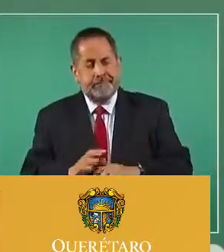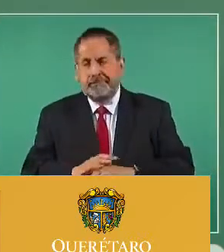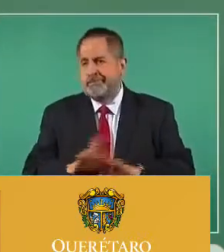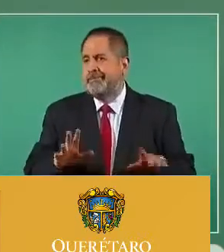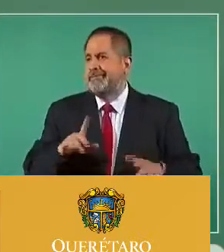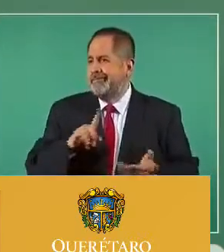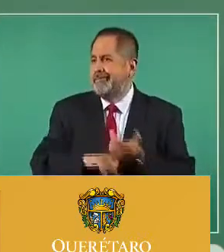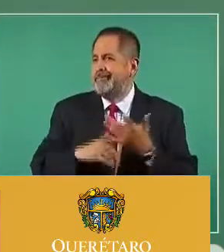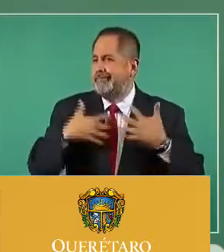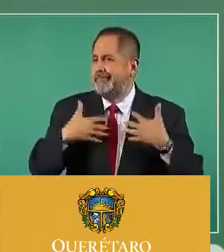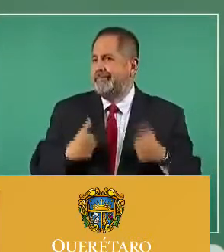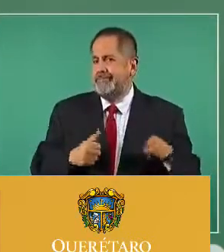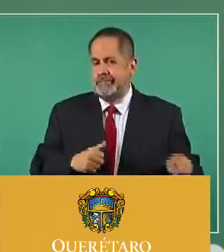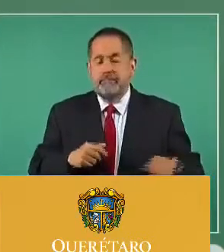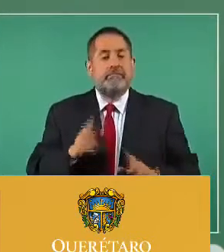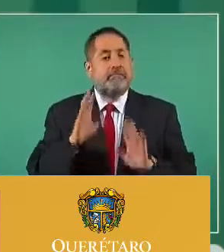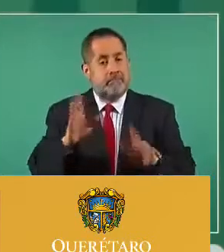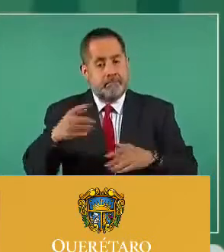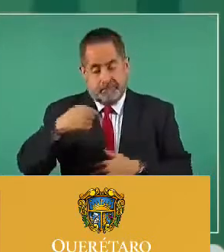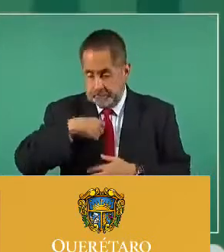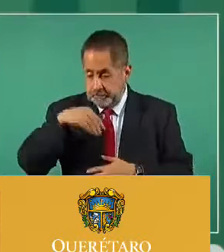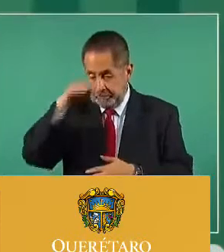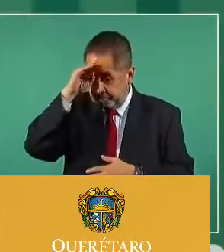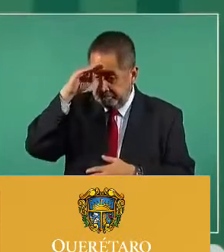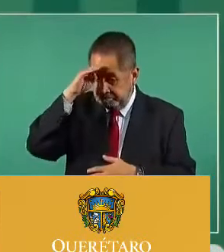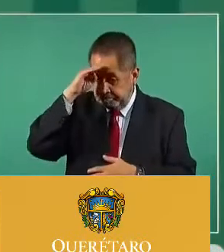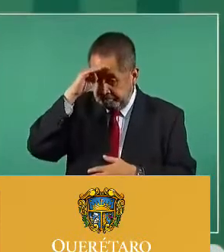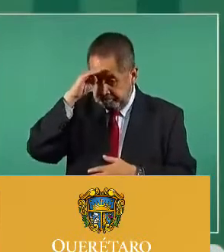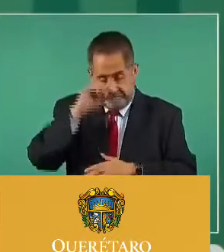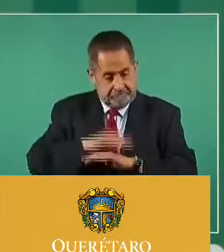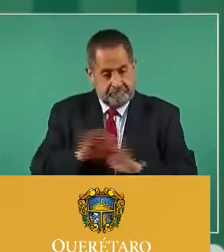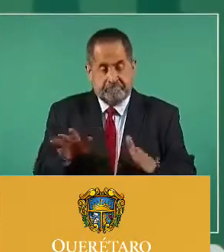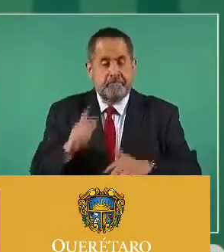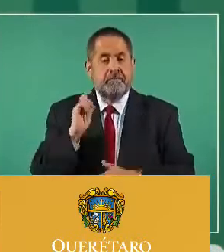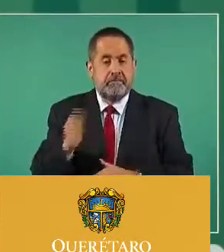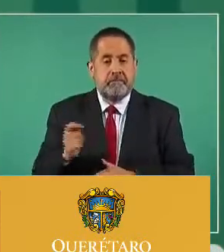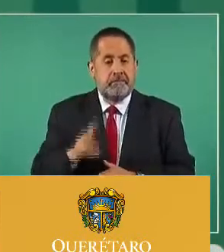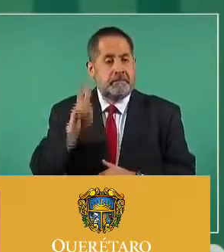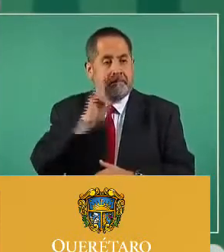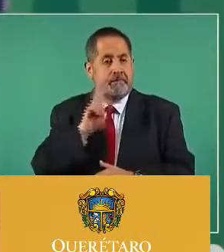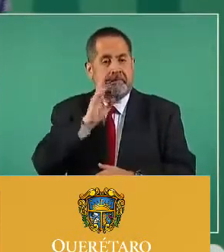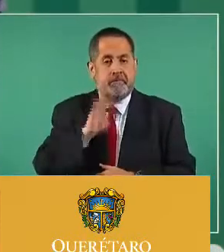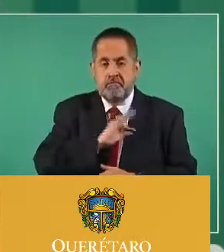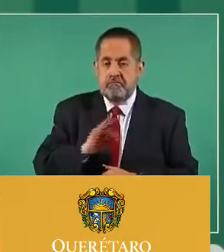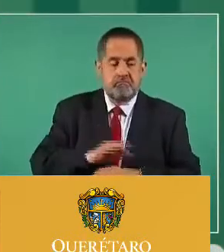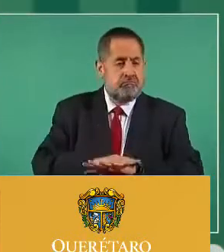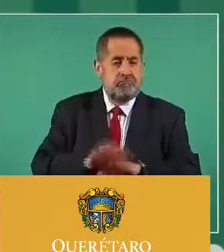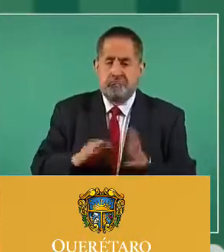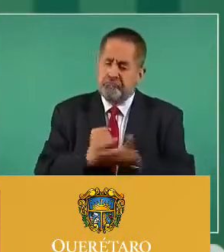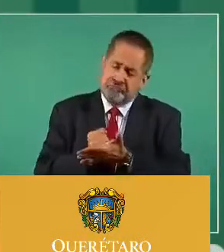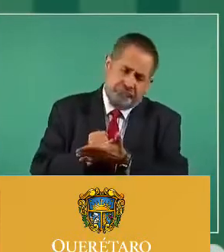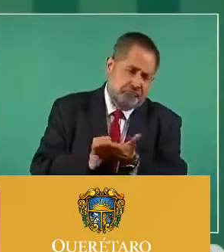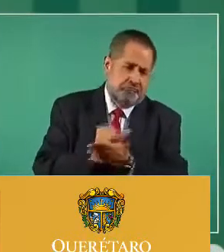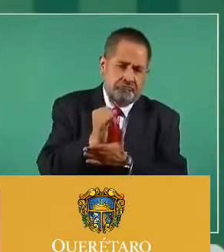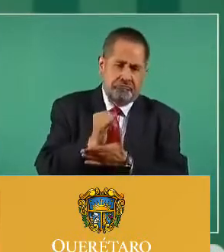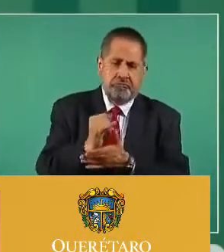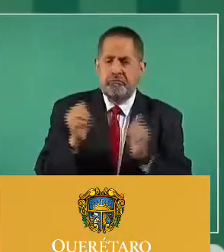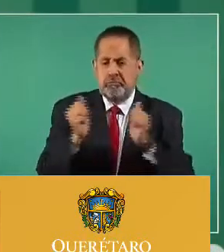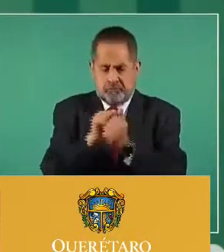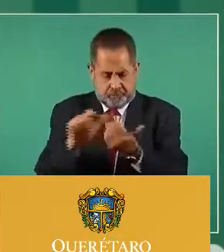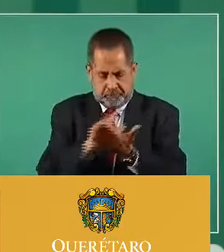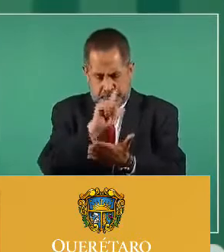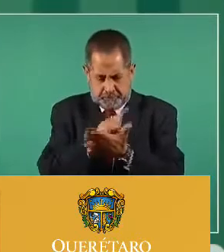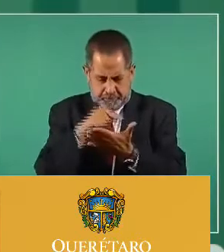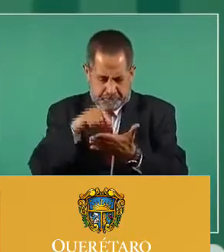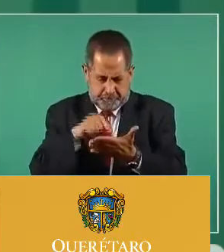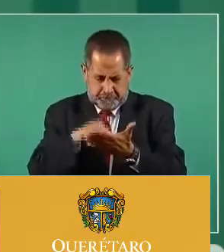Entonces, ando pensando si podemos, con aplicación a la